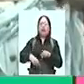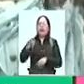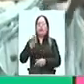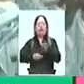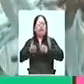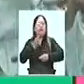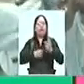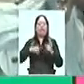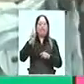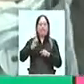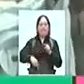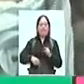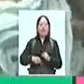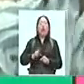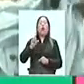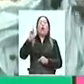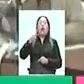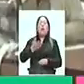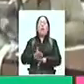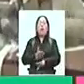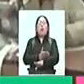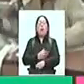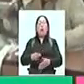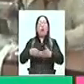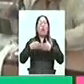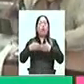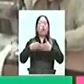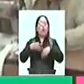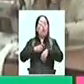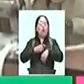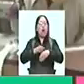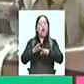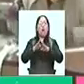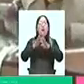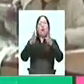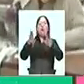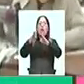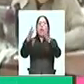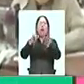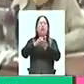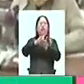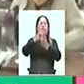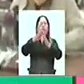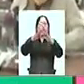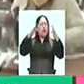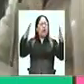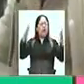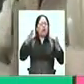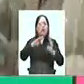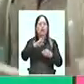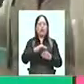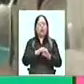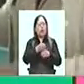embargo, cuando se empezó a flexibilizar la cuarentena y también en el mundo, por supuesto que empezó a darse